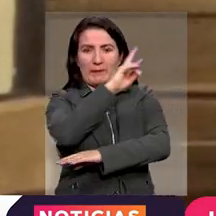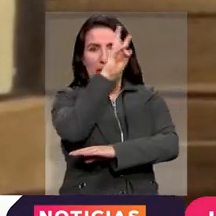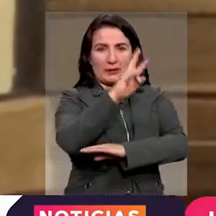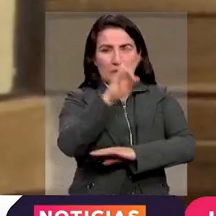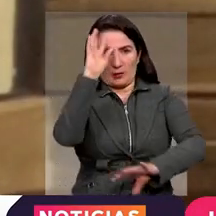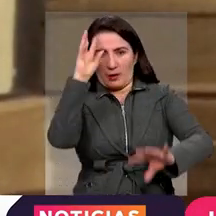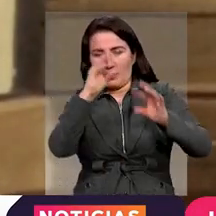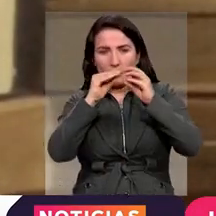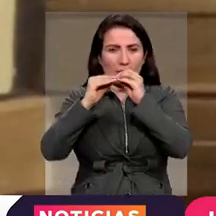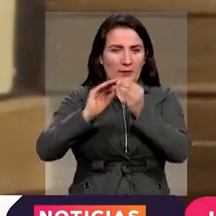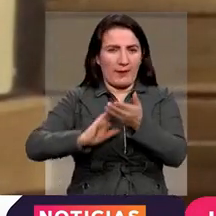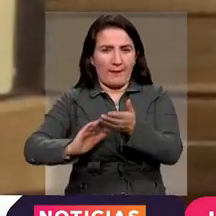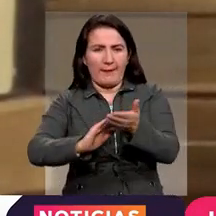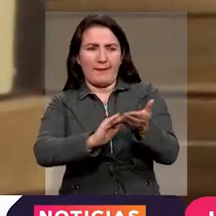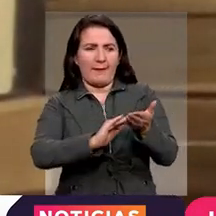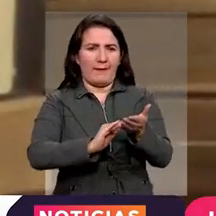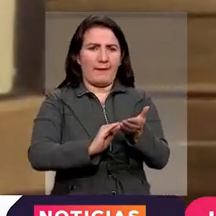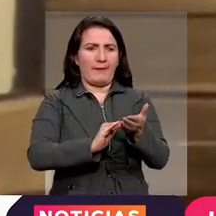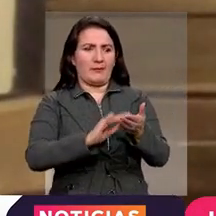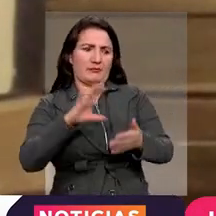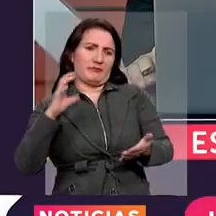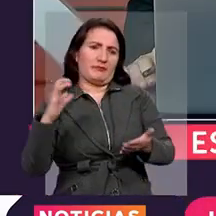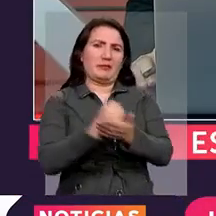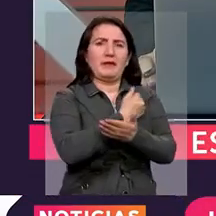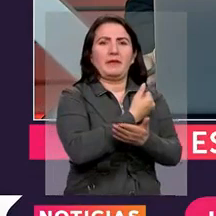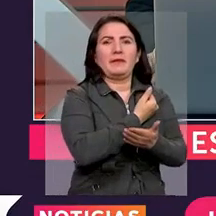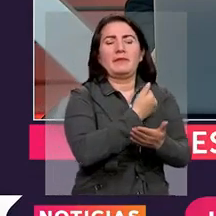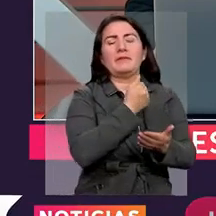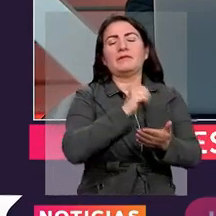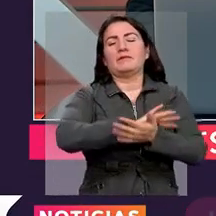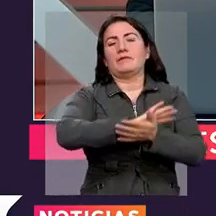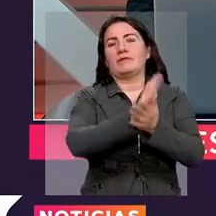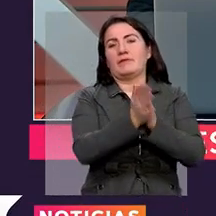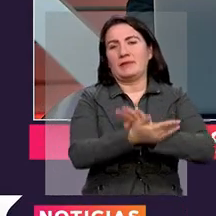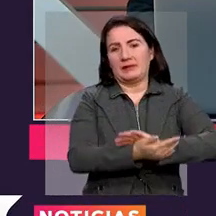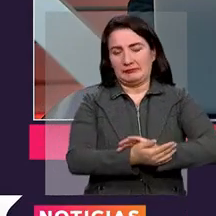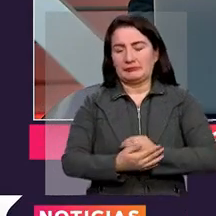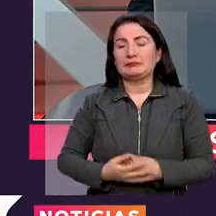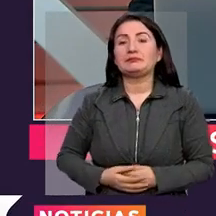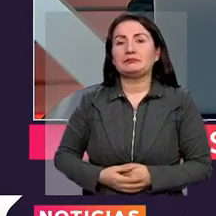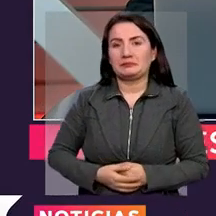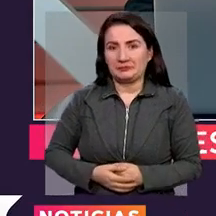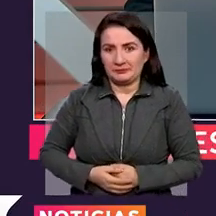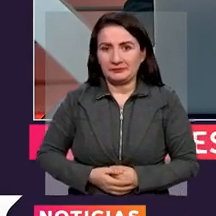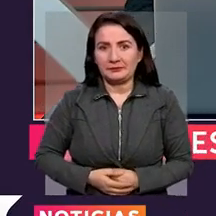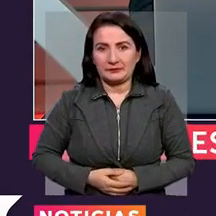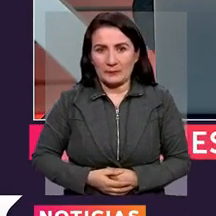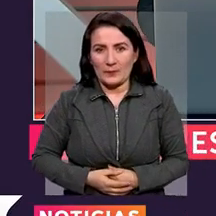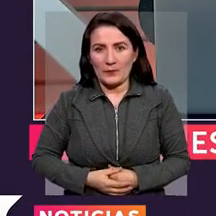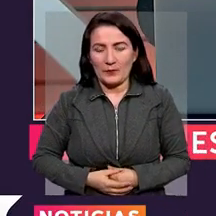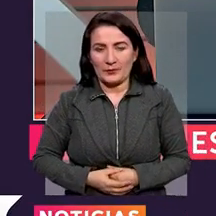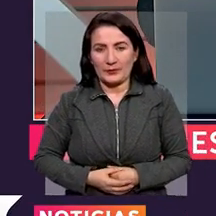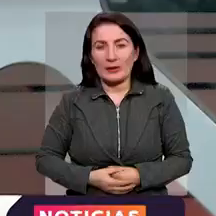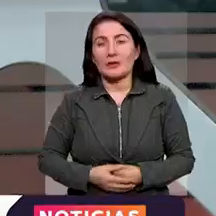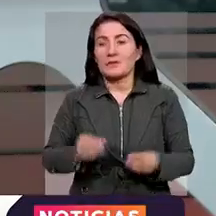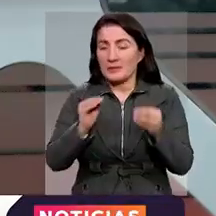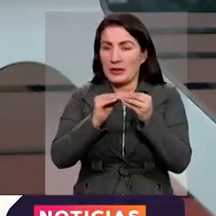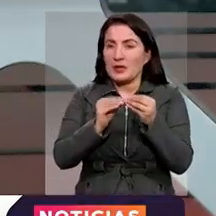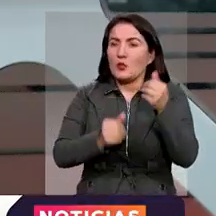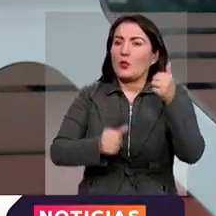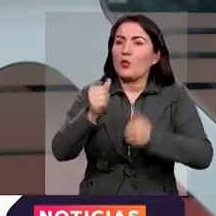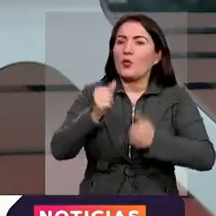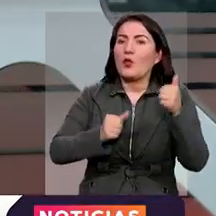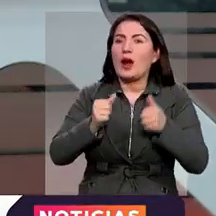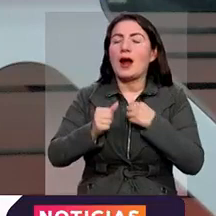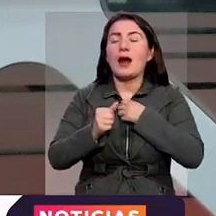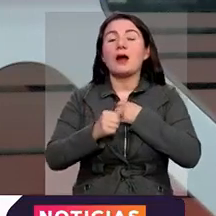fronteras, confrontar, afrontar e intervenir de manera efectiva. Finalmente, ¿cuál será el